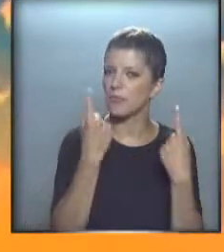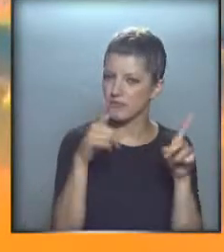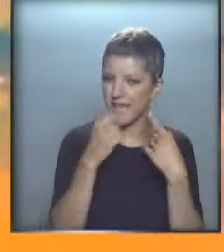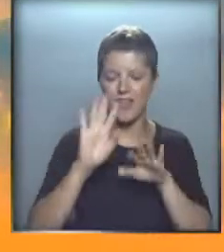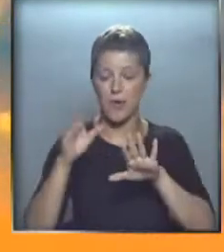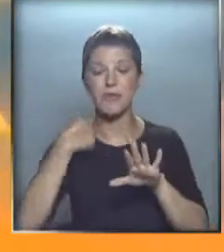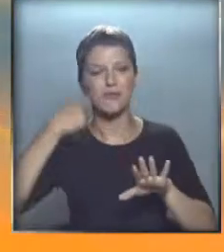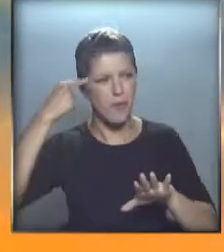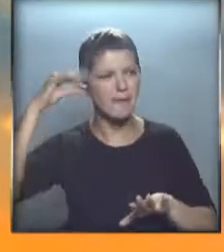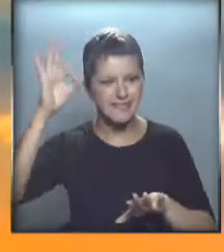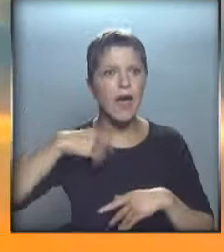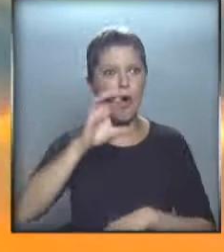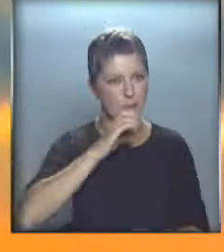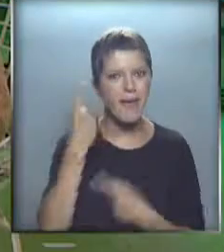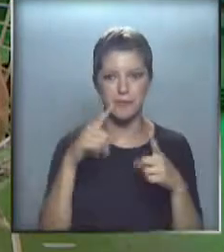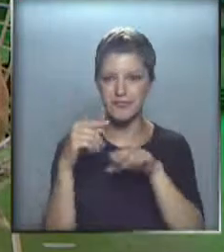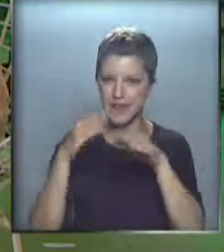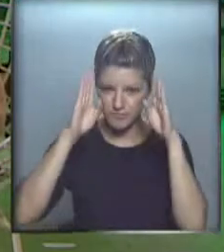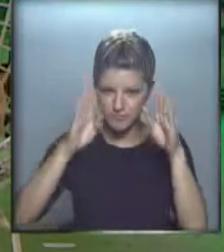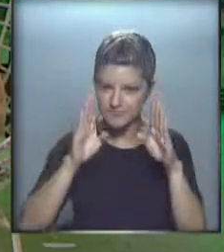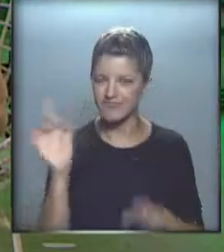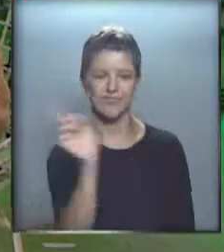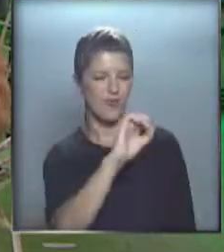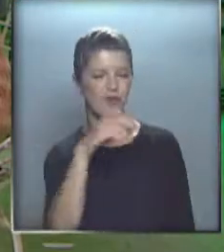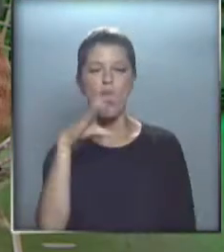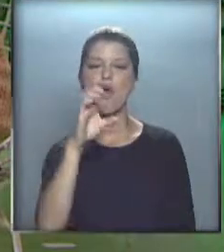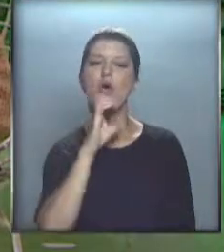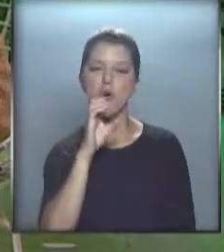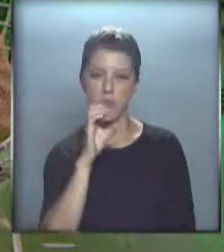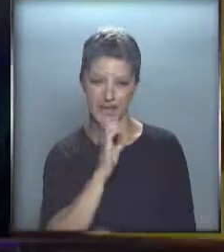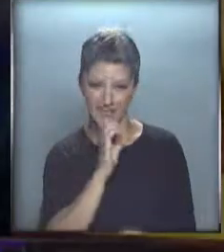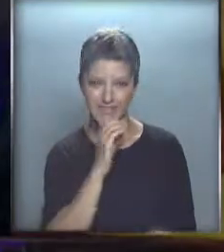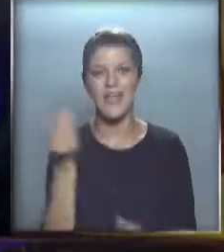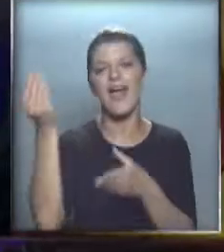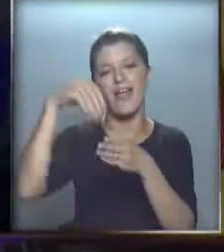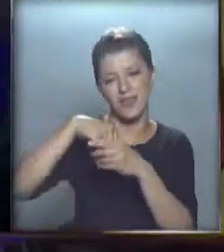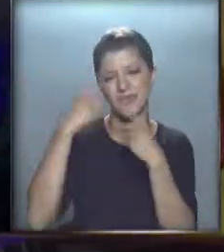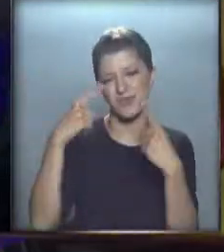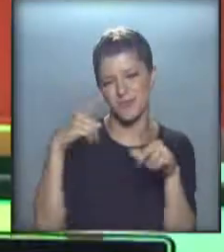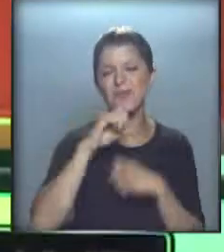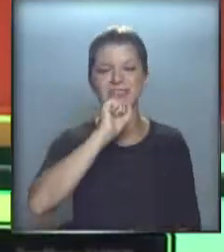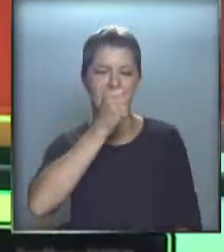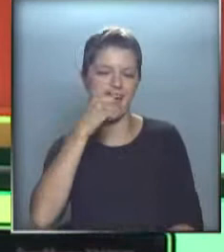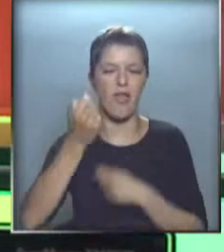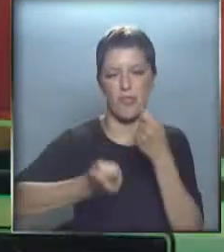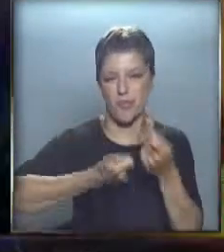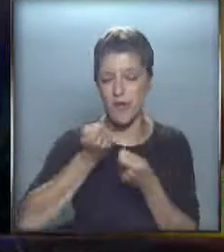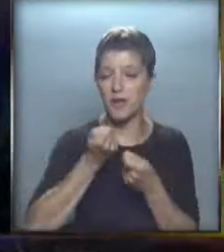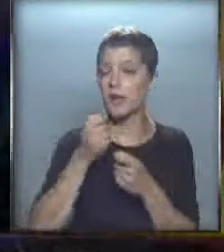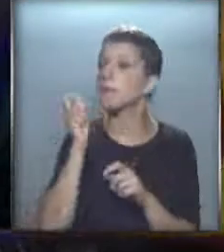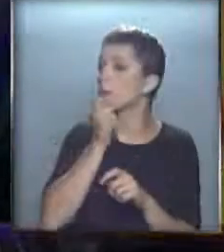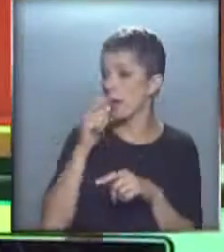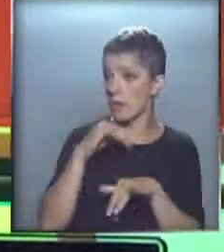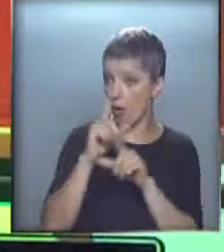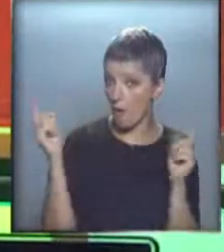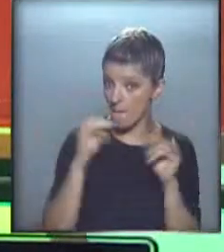Corramos eso que creíamos que era una comedia musical. Es una comedia. Es una comedia que hay mucha música, canto, baile. Pero hay videoclips de música,